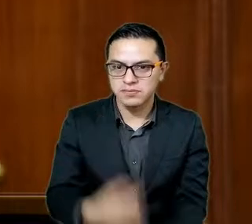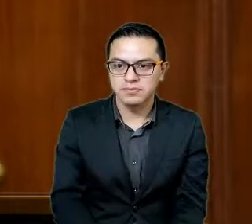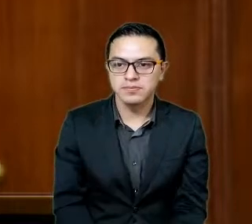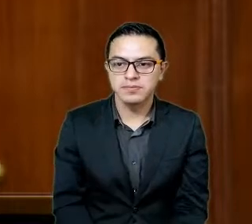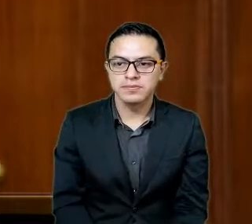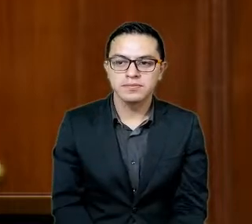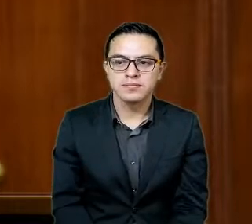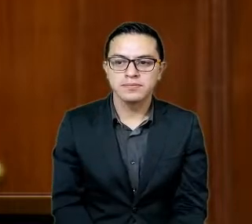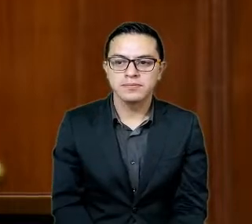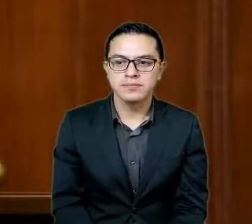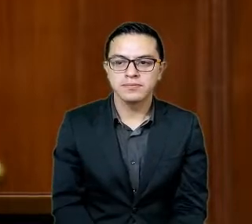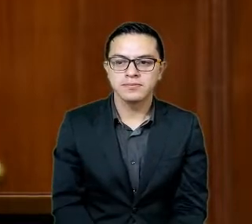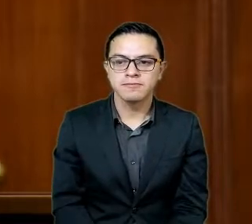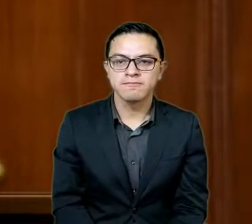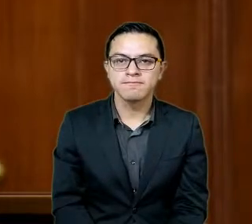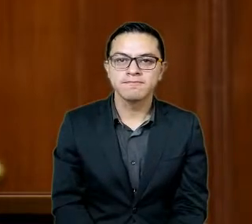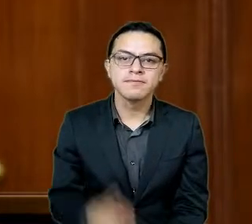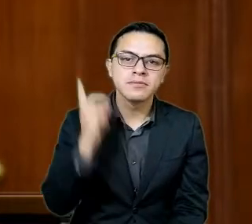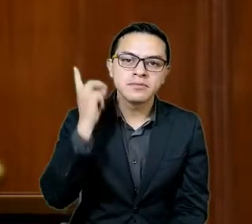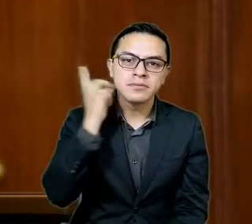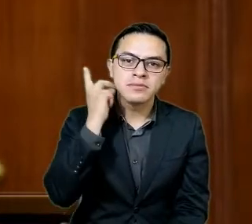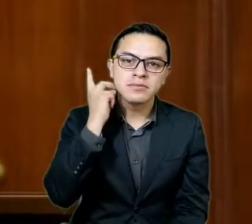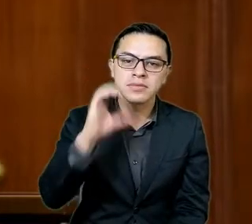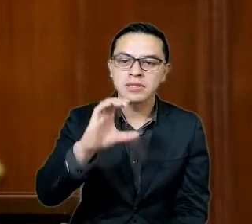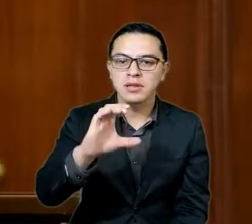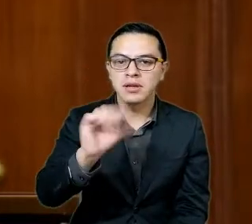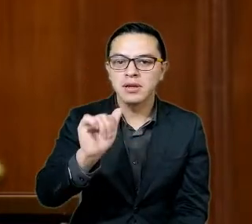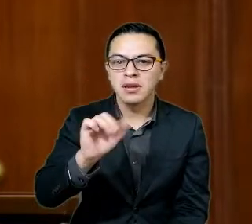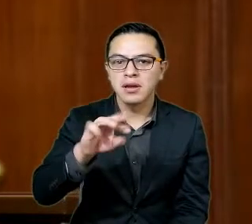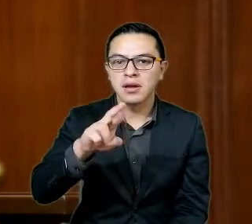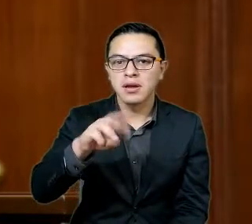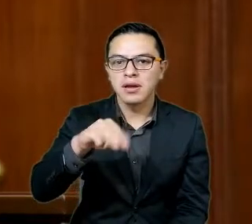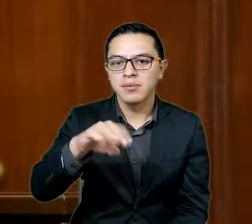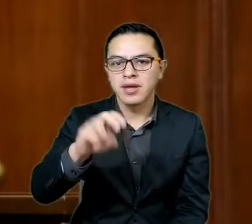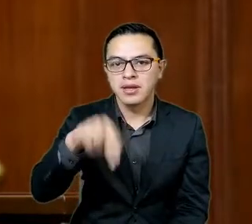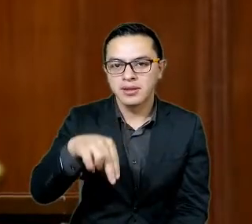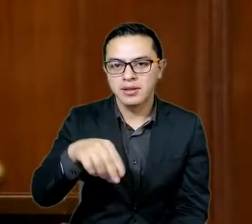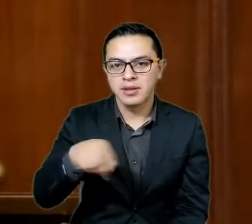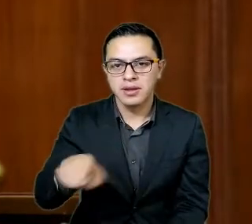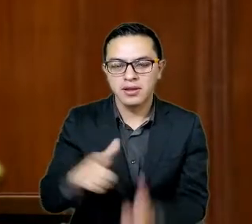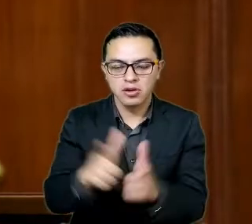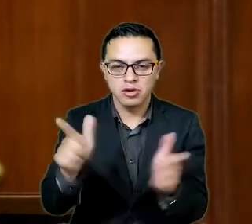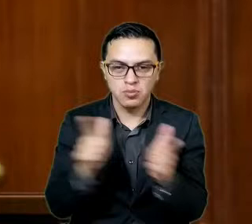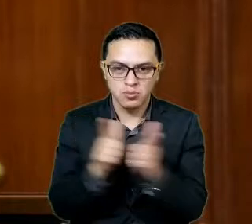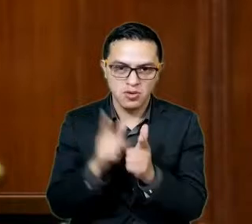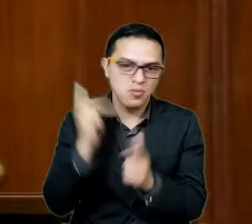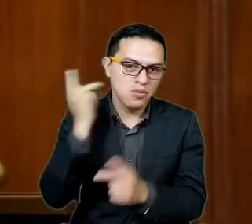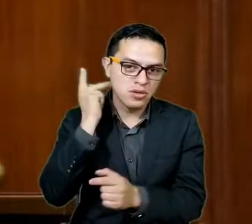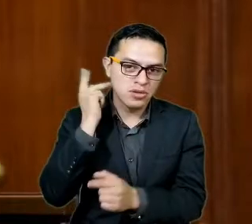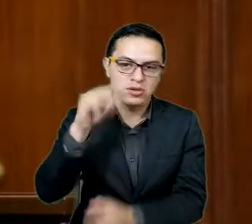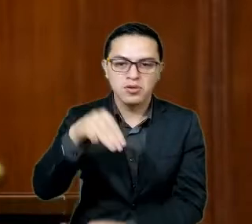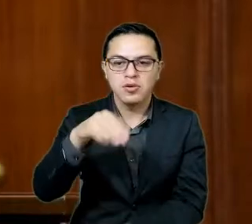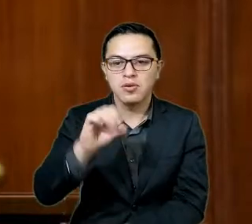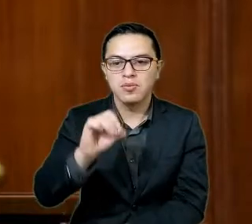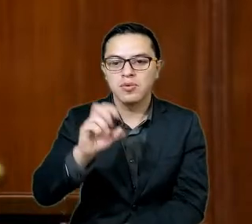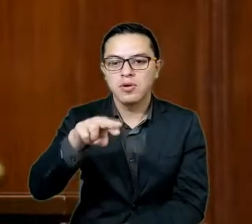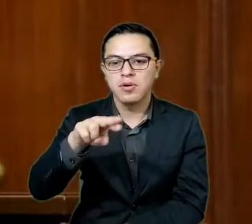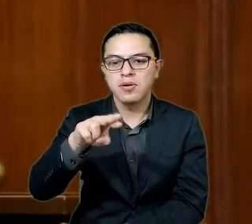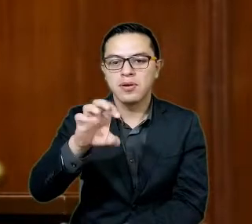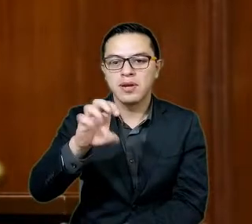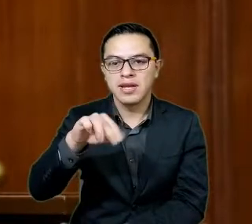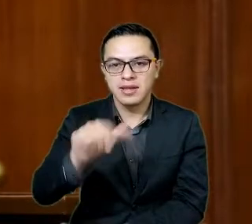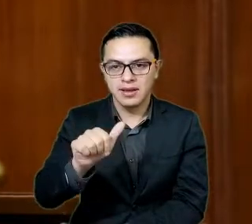permanente diputada Carmen de la Rosa Mendoza integrante del grupo parlamentario morena y en su